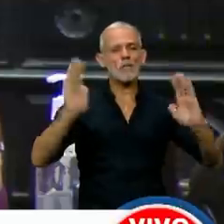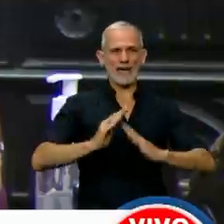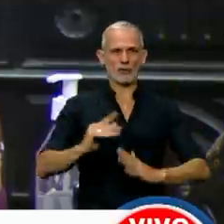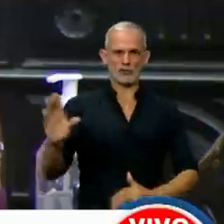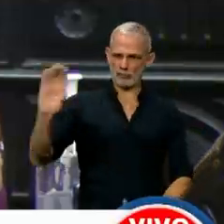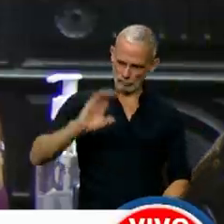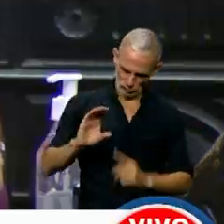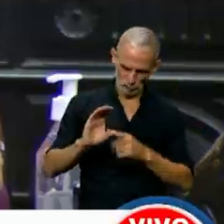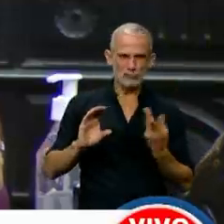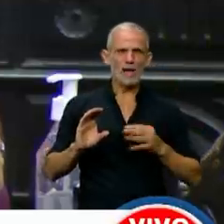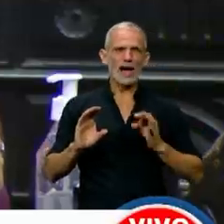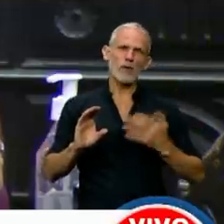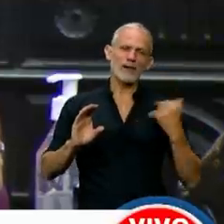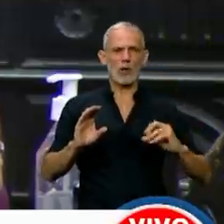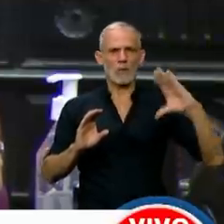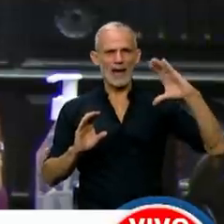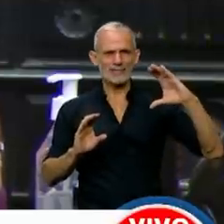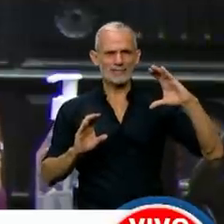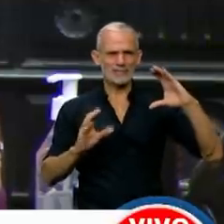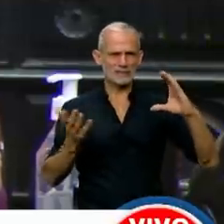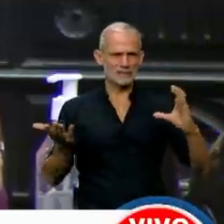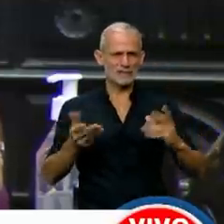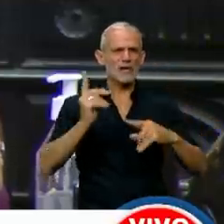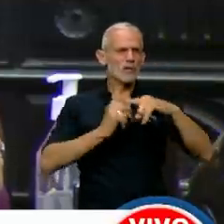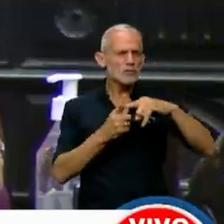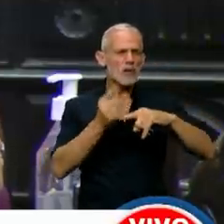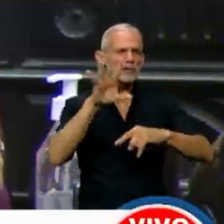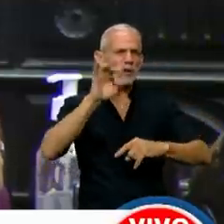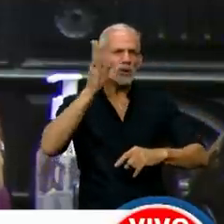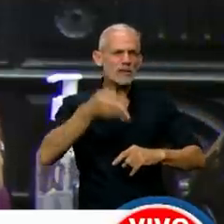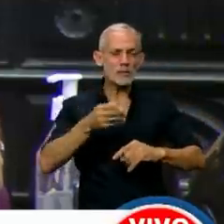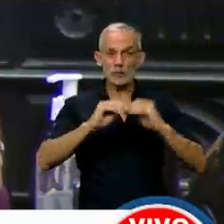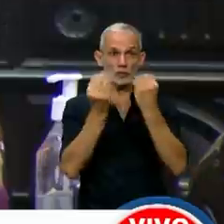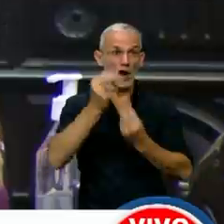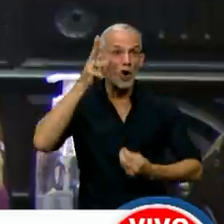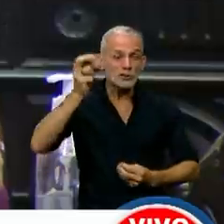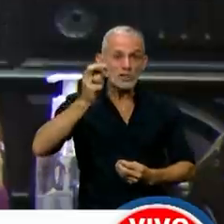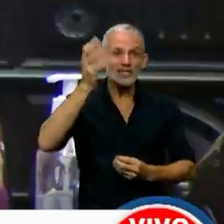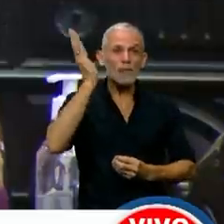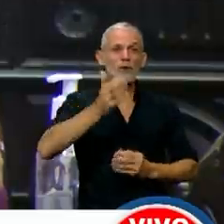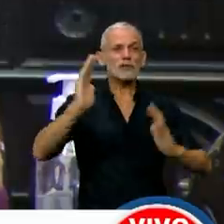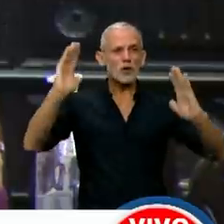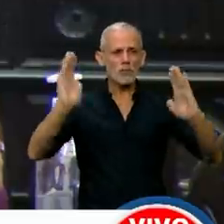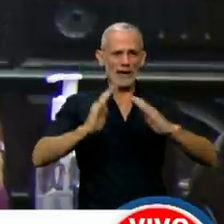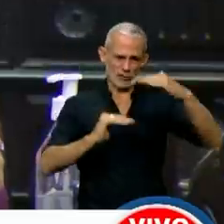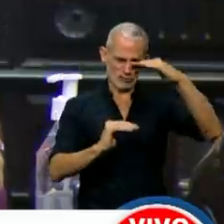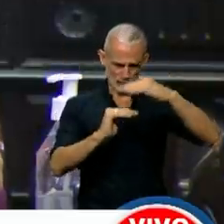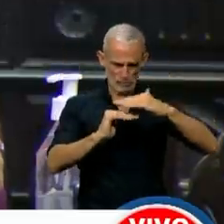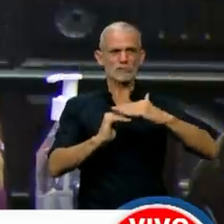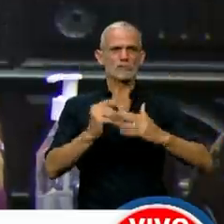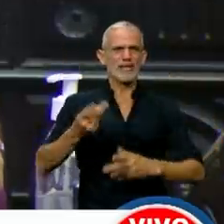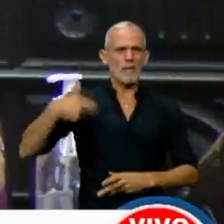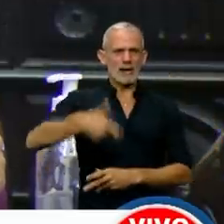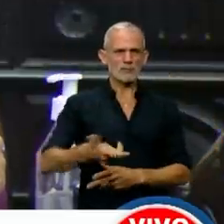inversión que en el 2021 esto más del 50 por ciento son 80 por ciento menos de